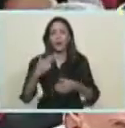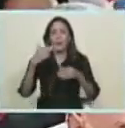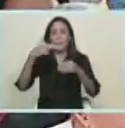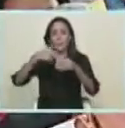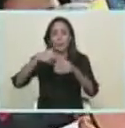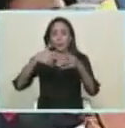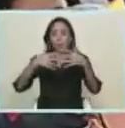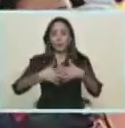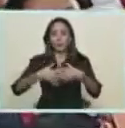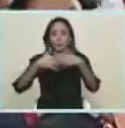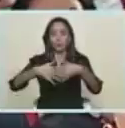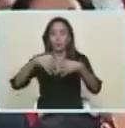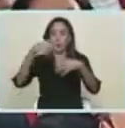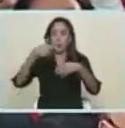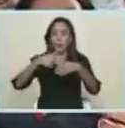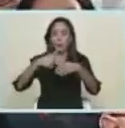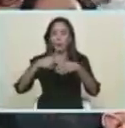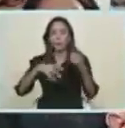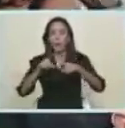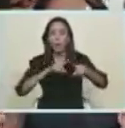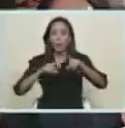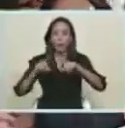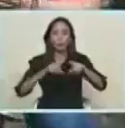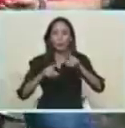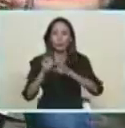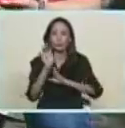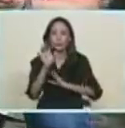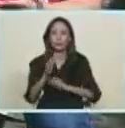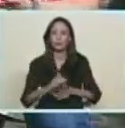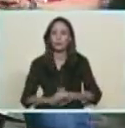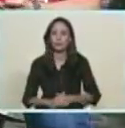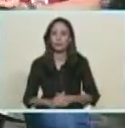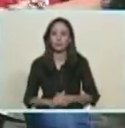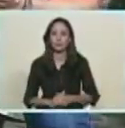PDVSA y en general en el manejo del Estado y del país.